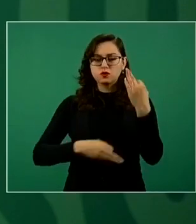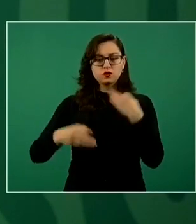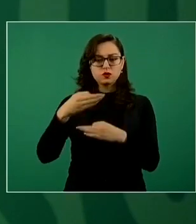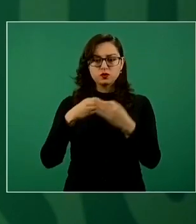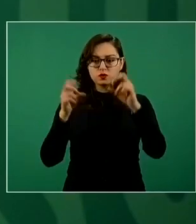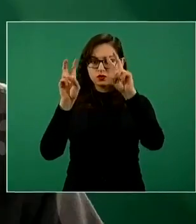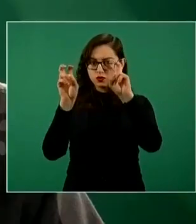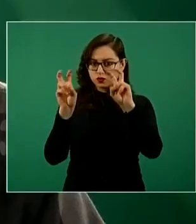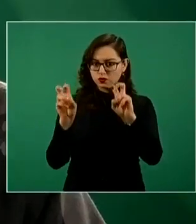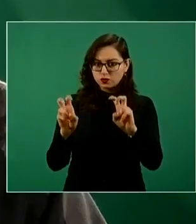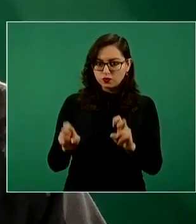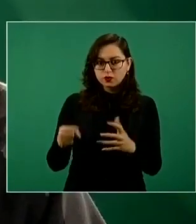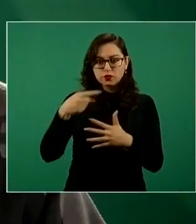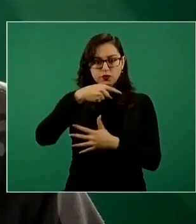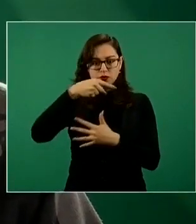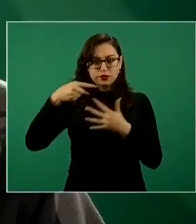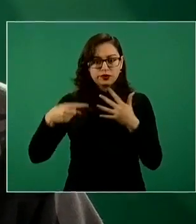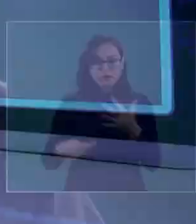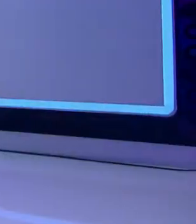coordinando